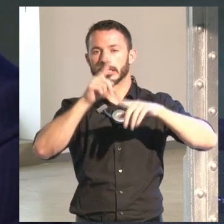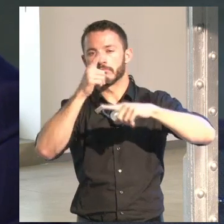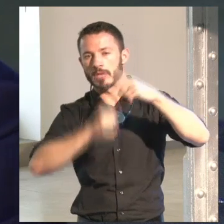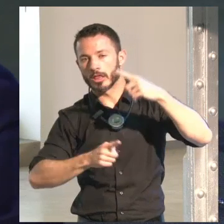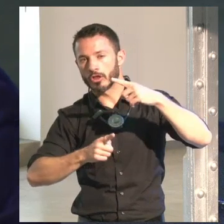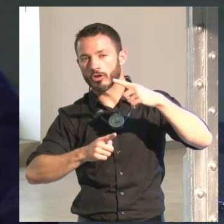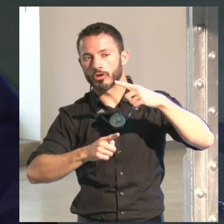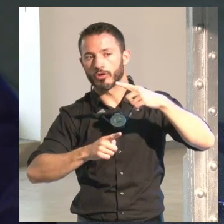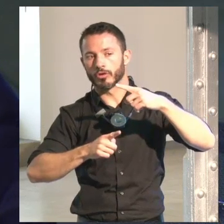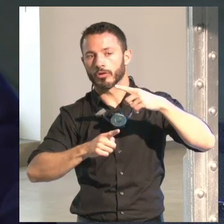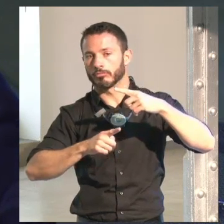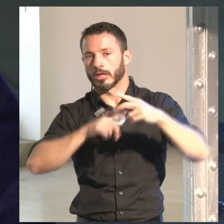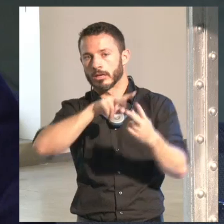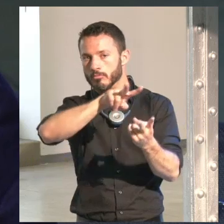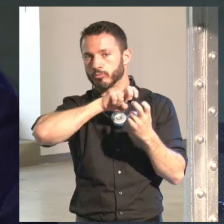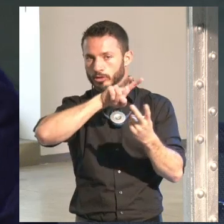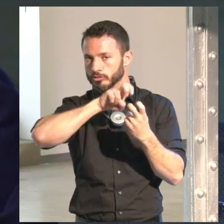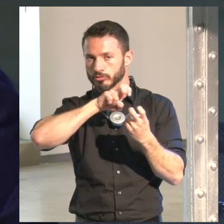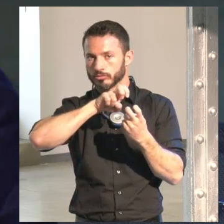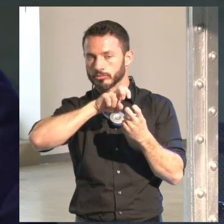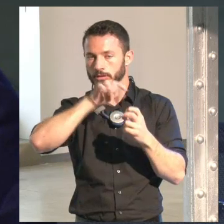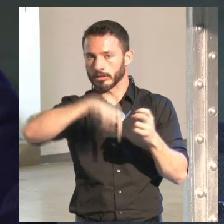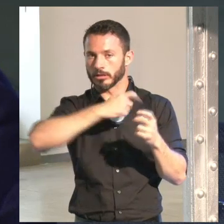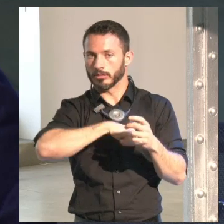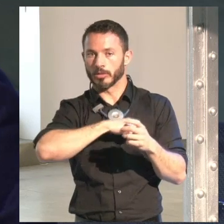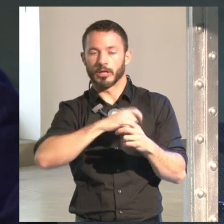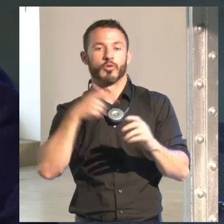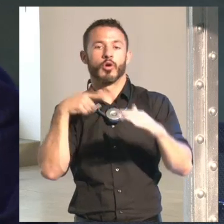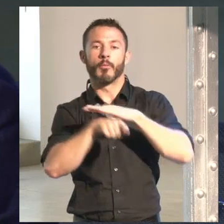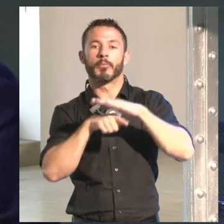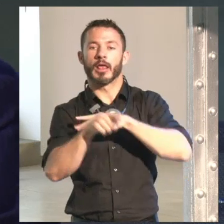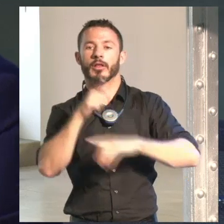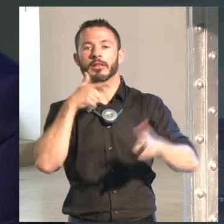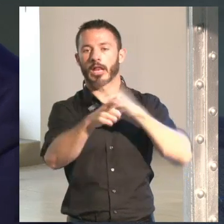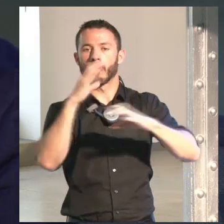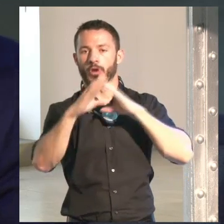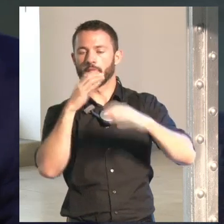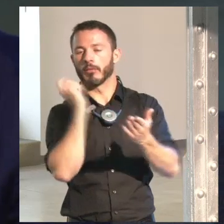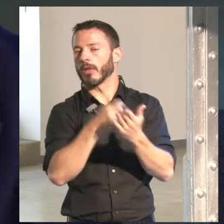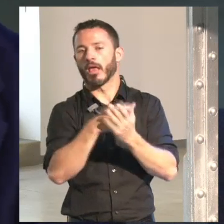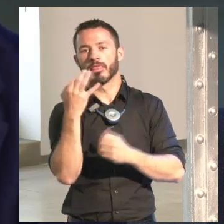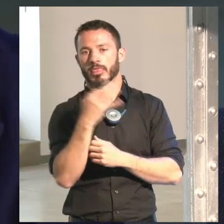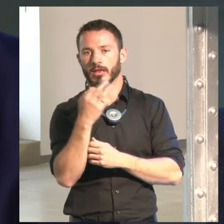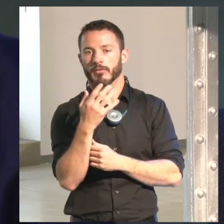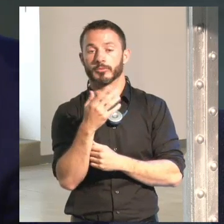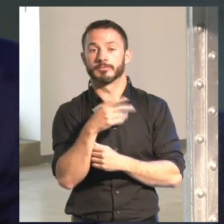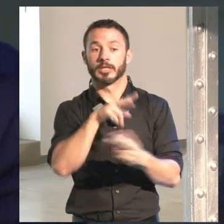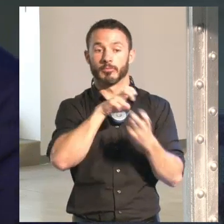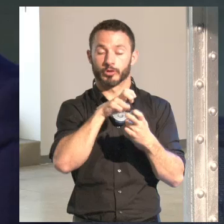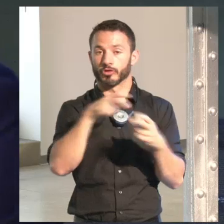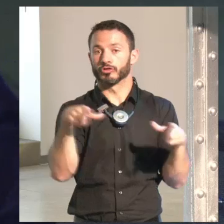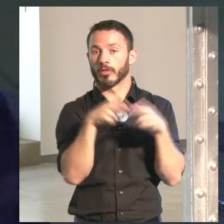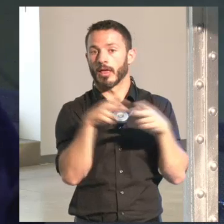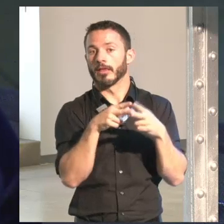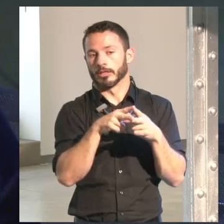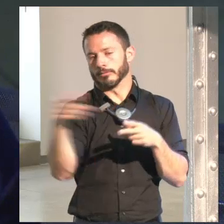37,5%, ¿no? Es lo que todos los impuestos en España pagaría un operador de telecomunicaciones. ¿Y cuáles son, no? El impuesto sobre sociedades es muy conocido. Bueno, pero